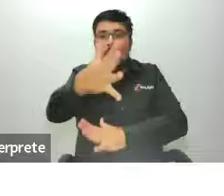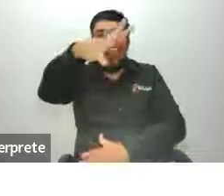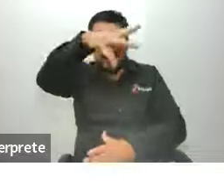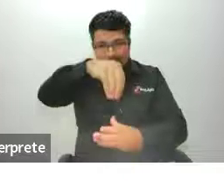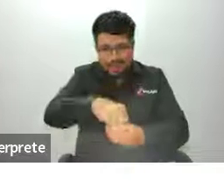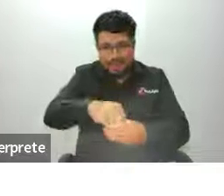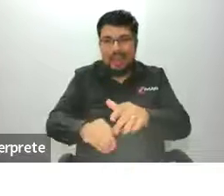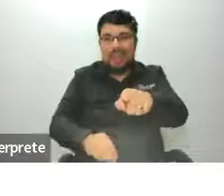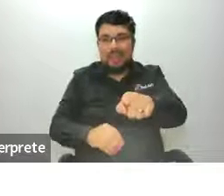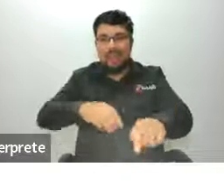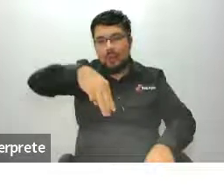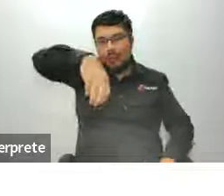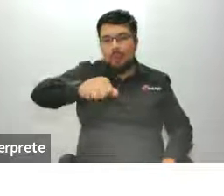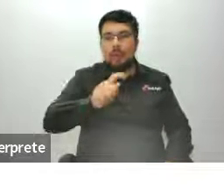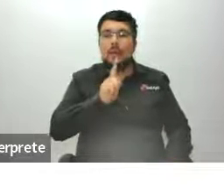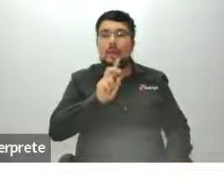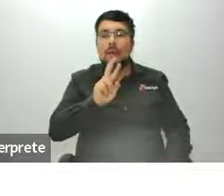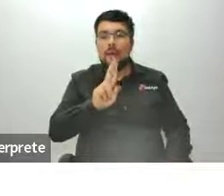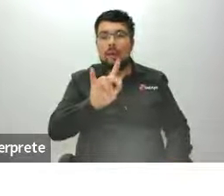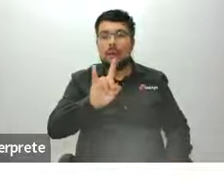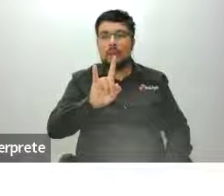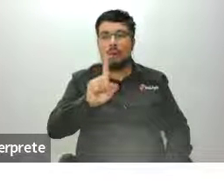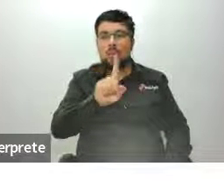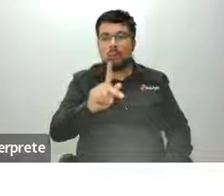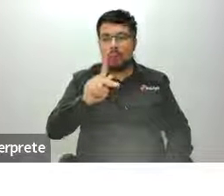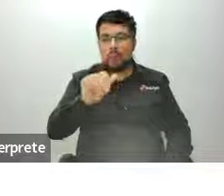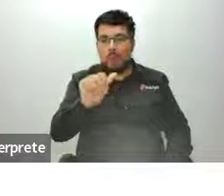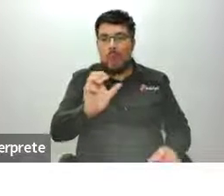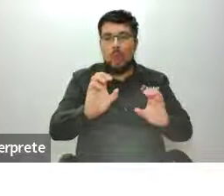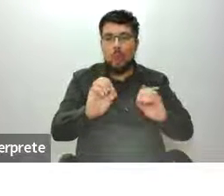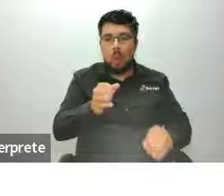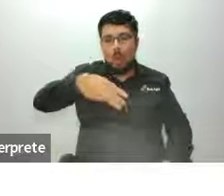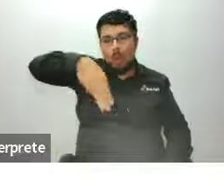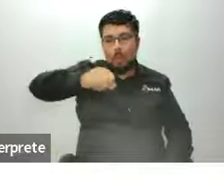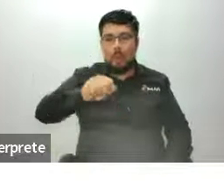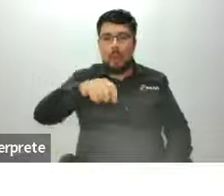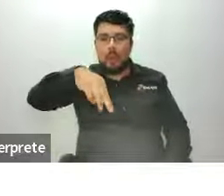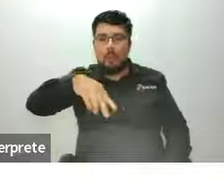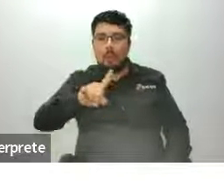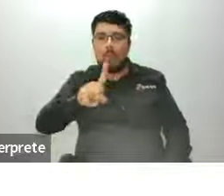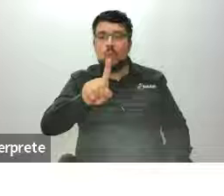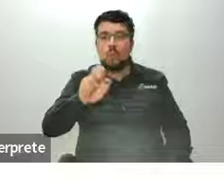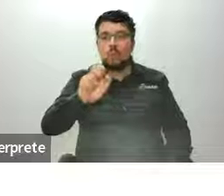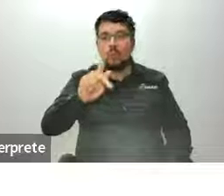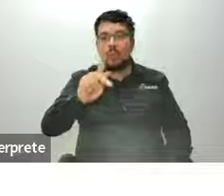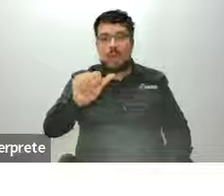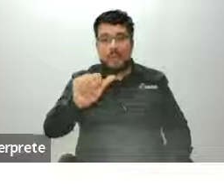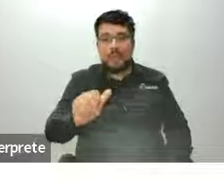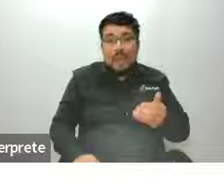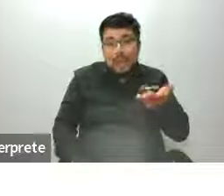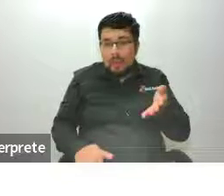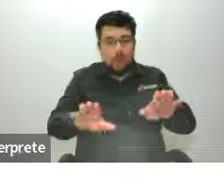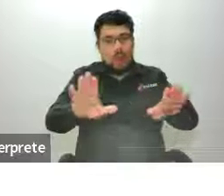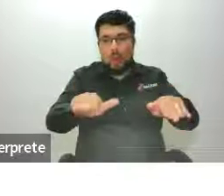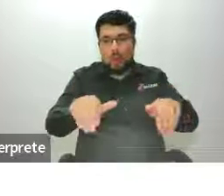las matriuscas o las mamushkas, como bien dice Marcial. Esto es igual, ¿no?